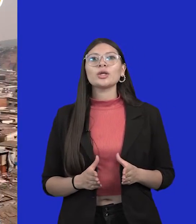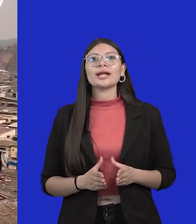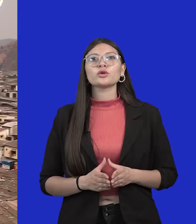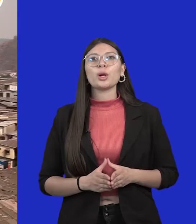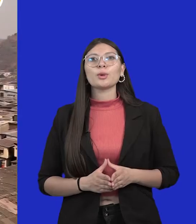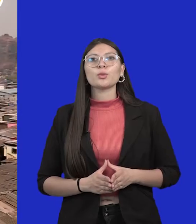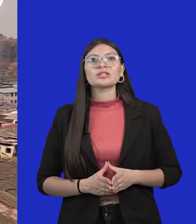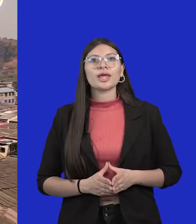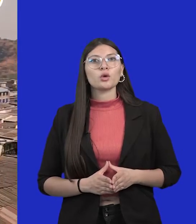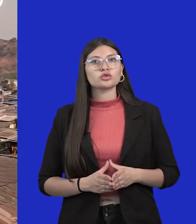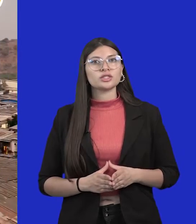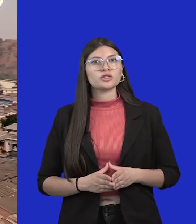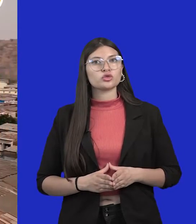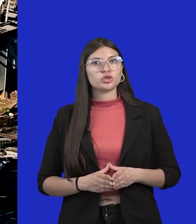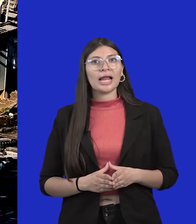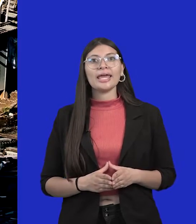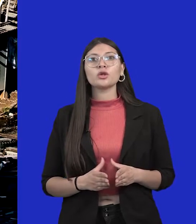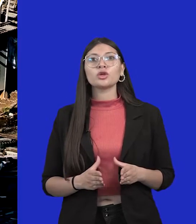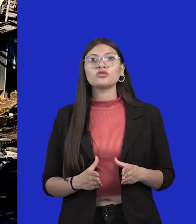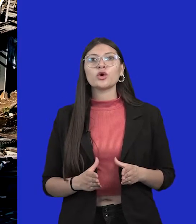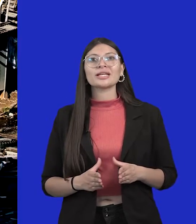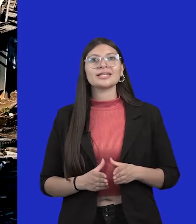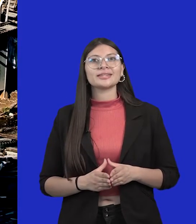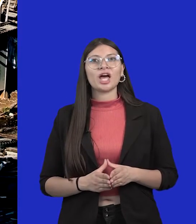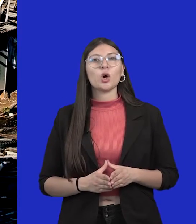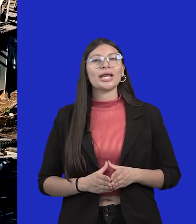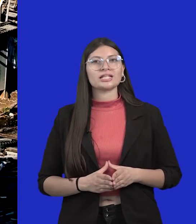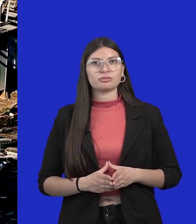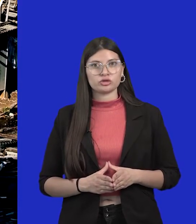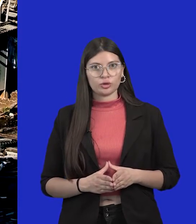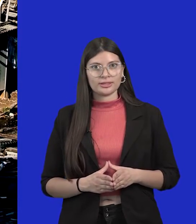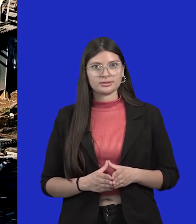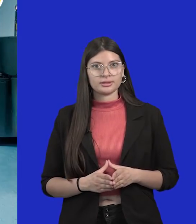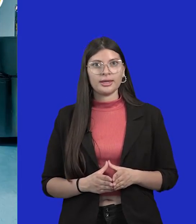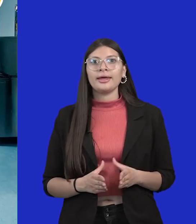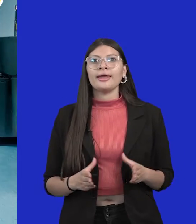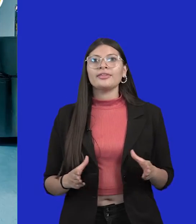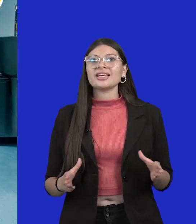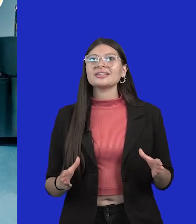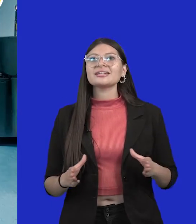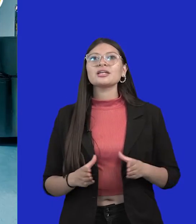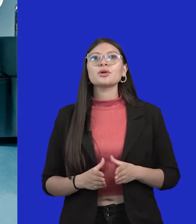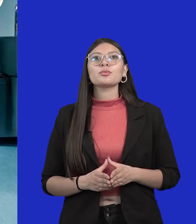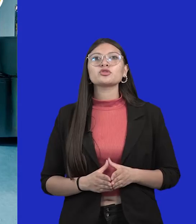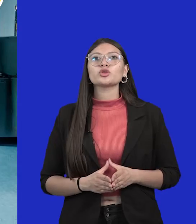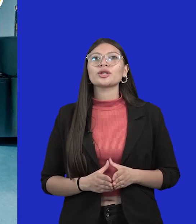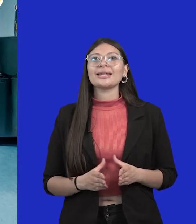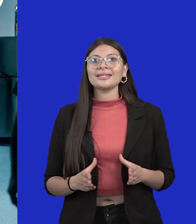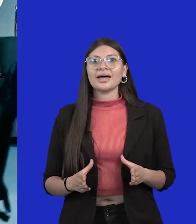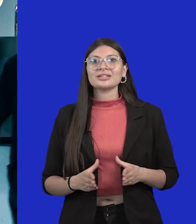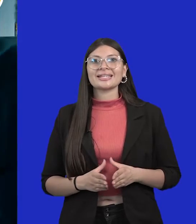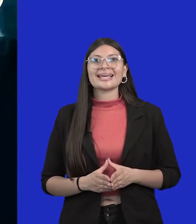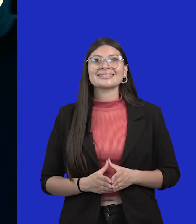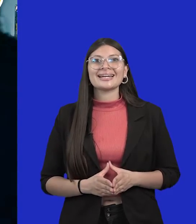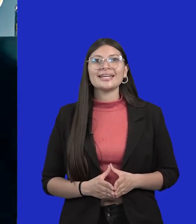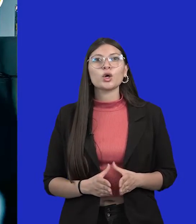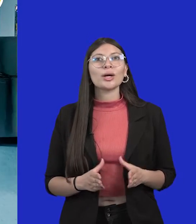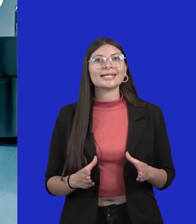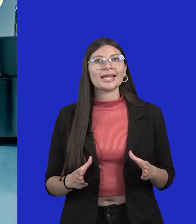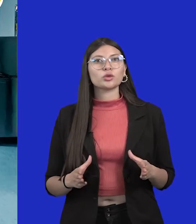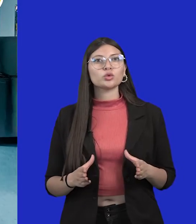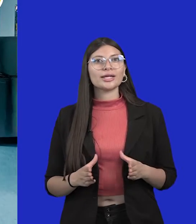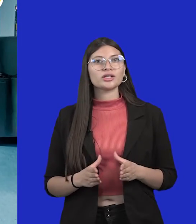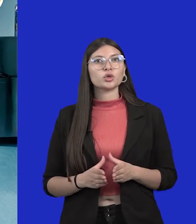piedra angular de una propuesta de justicia social en un enfoque centrado en las personas. De hacer este propósito realidad, se